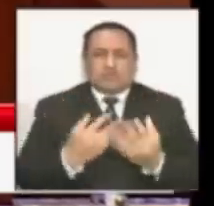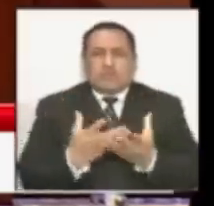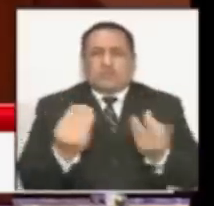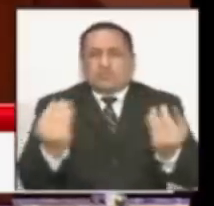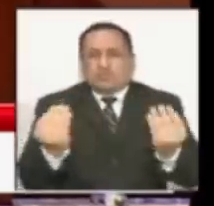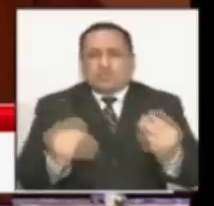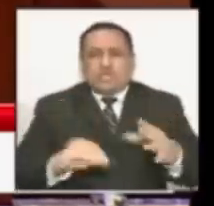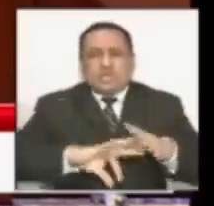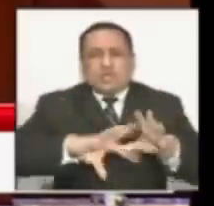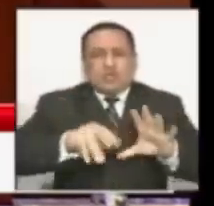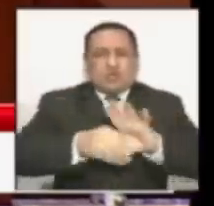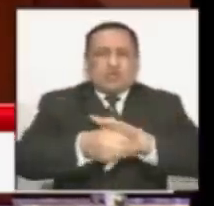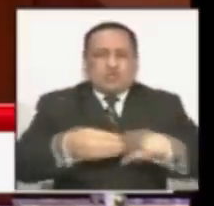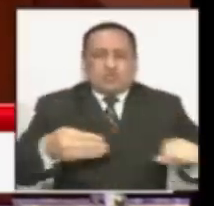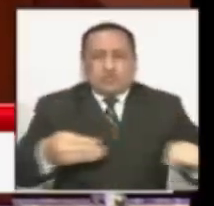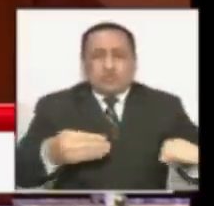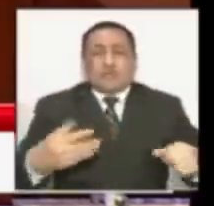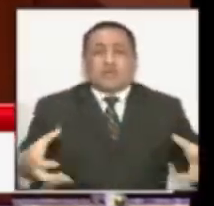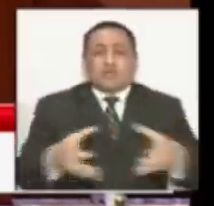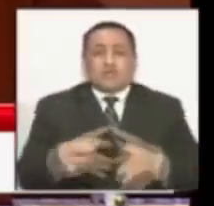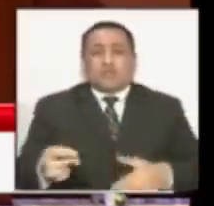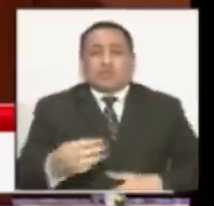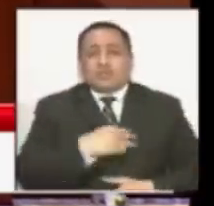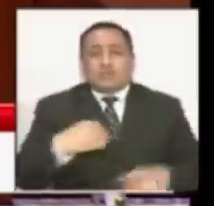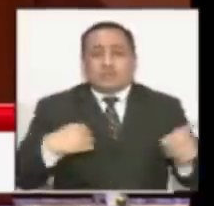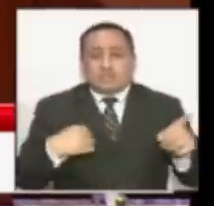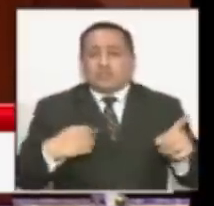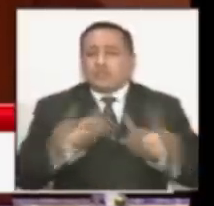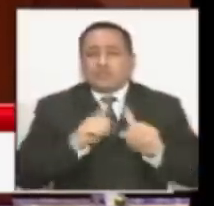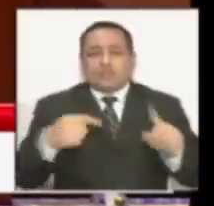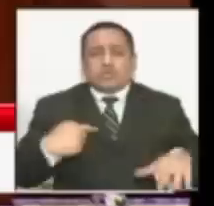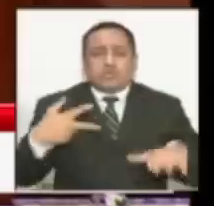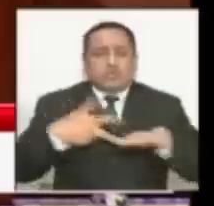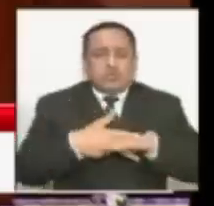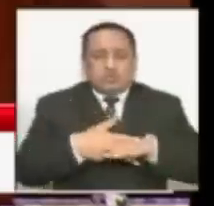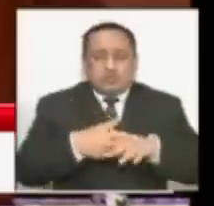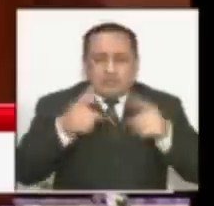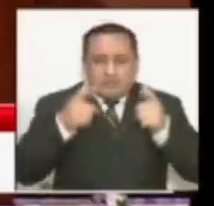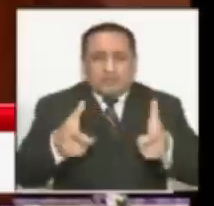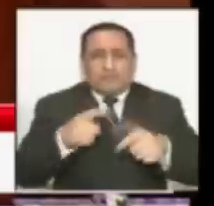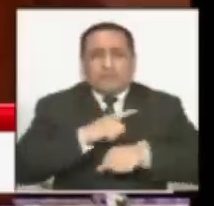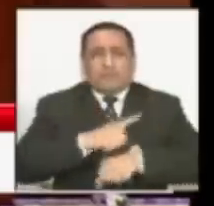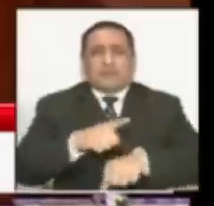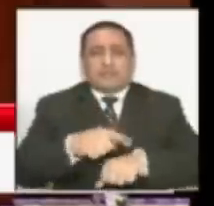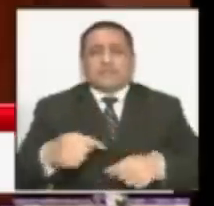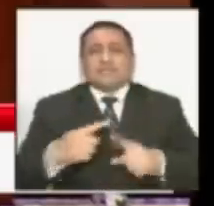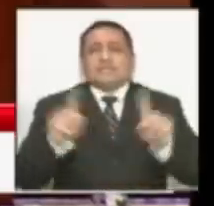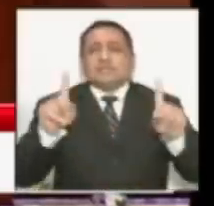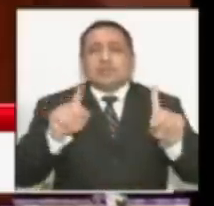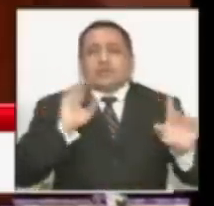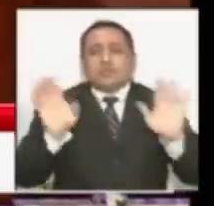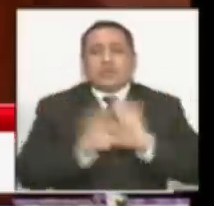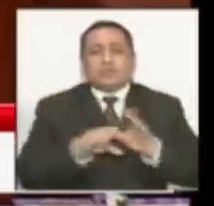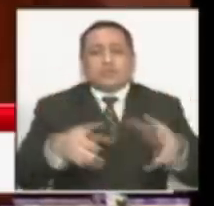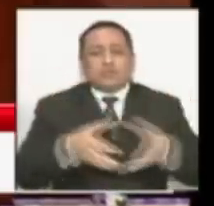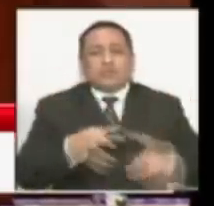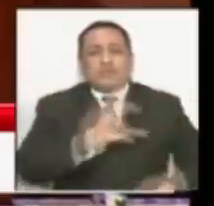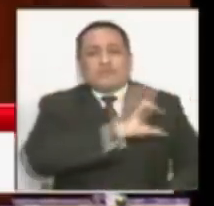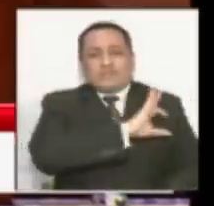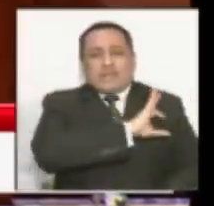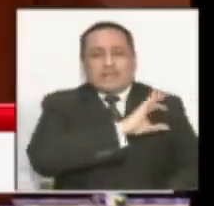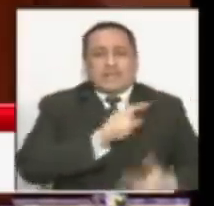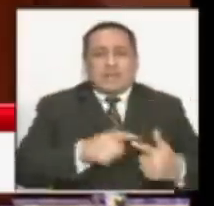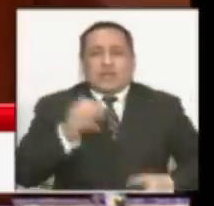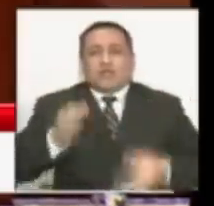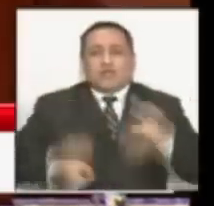corrupción. Y allí el Poder Ejecutivo no tiene una intervención directa, esas son las instituciones de la Fiscalía, el